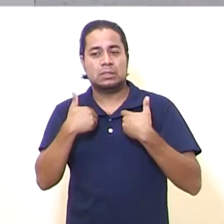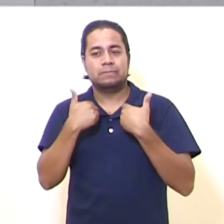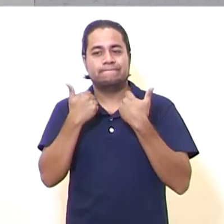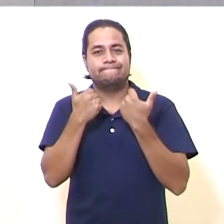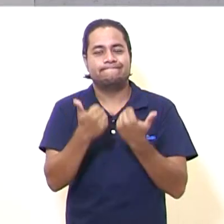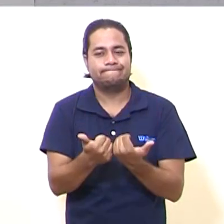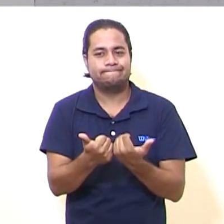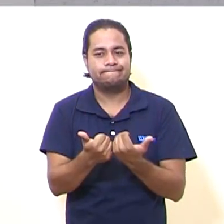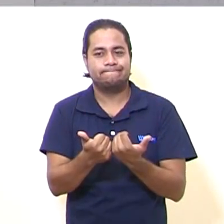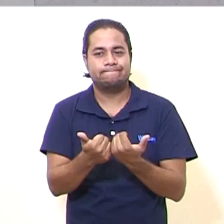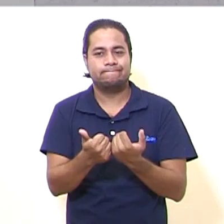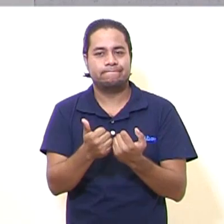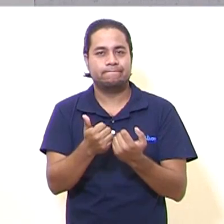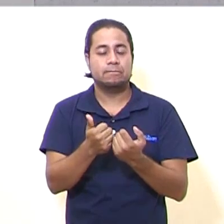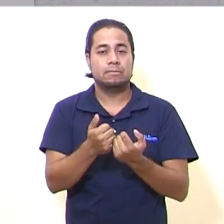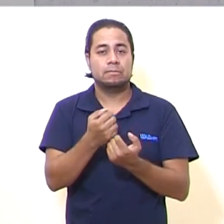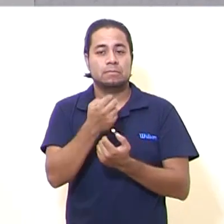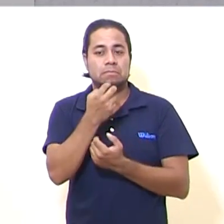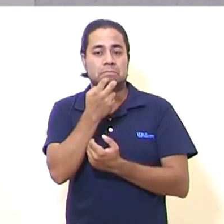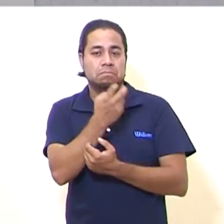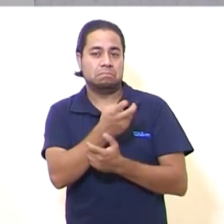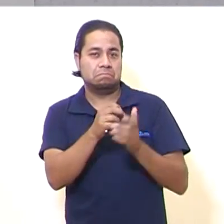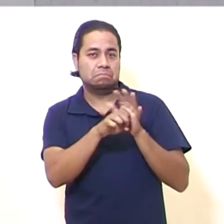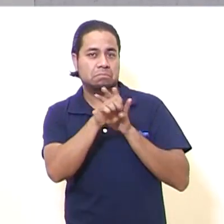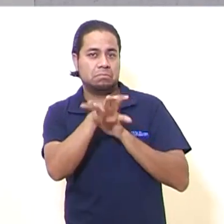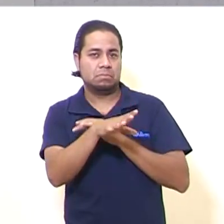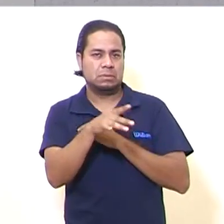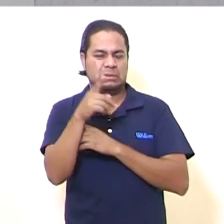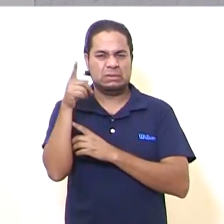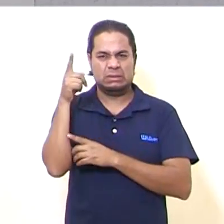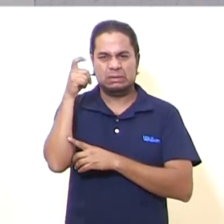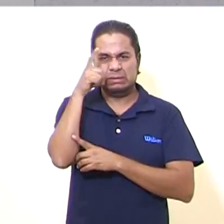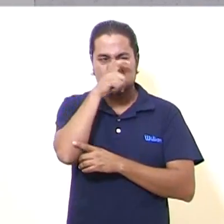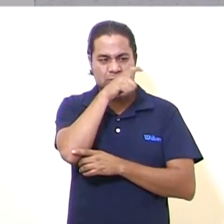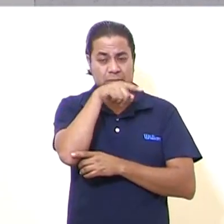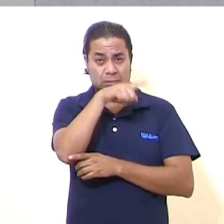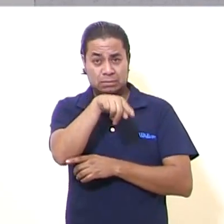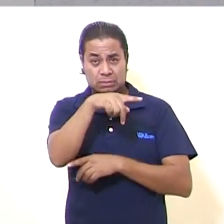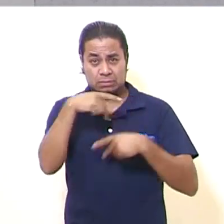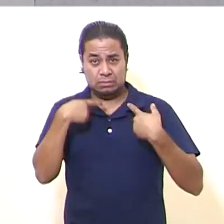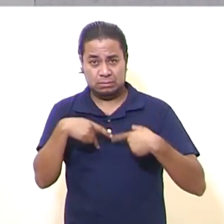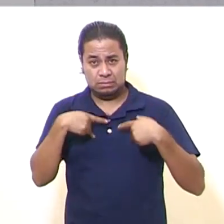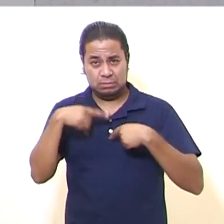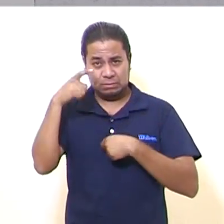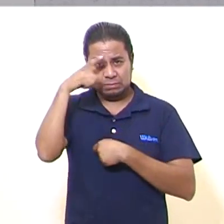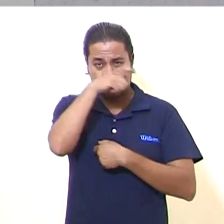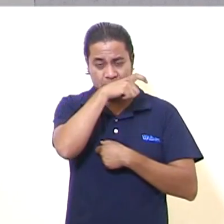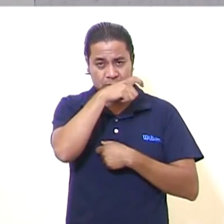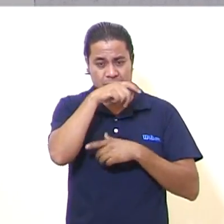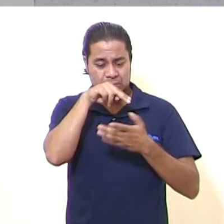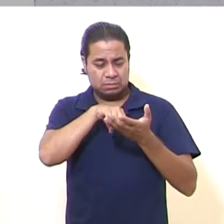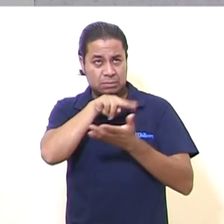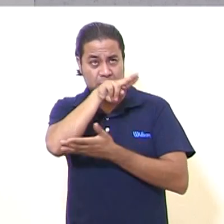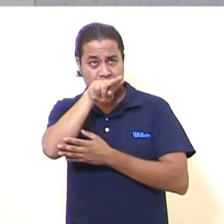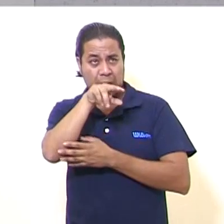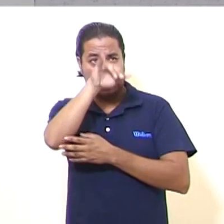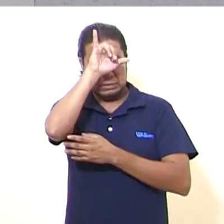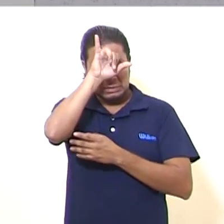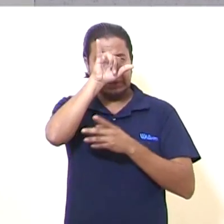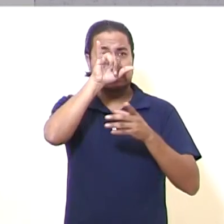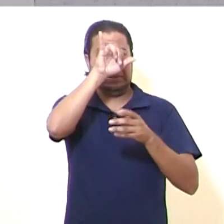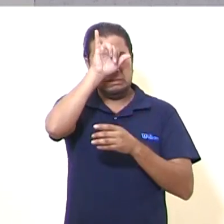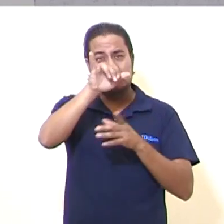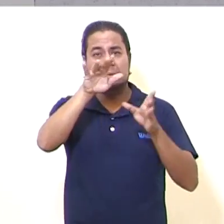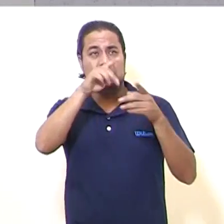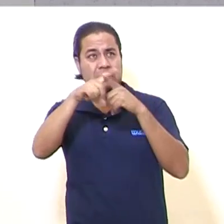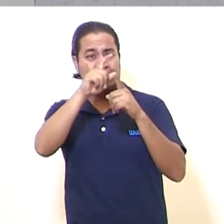comprenderlos. Era más complicado para ellos tener o pintar símbolo por